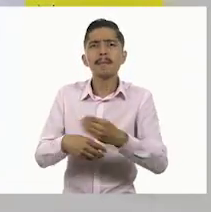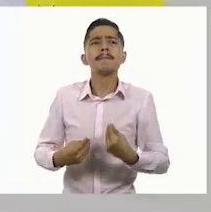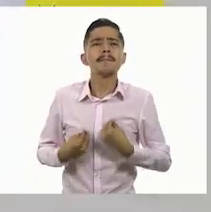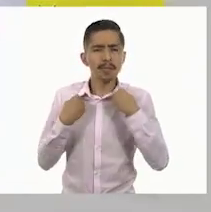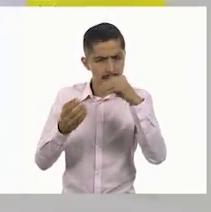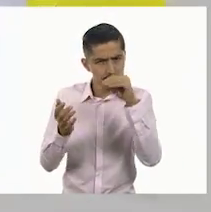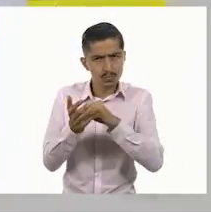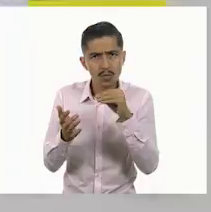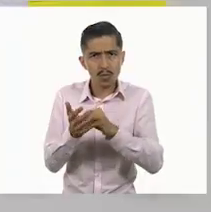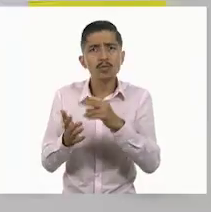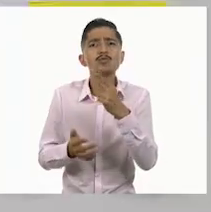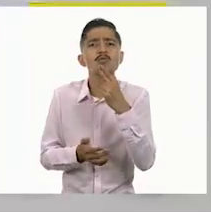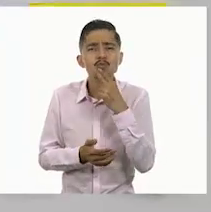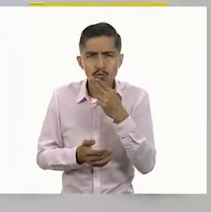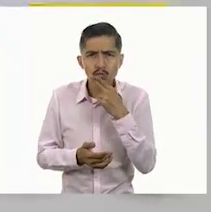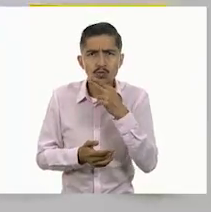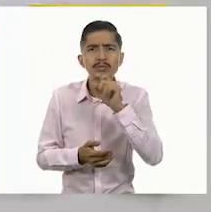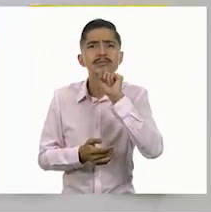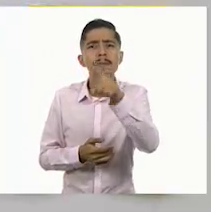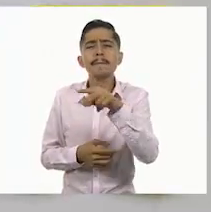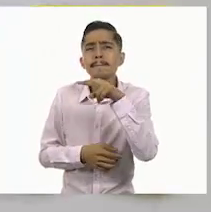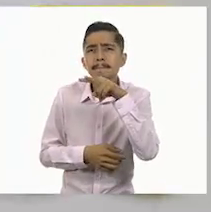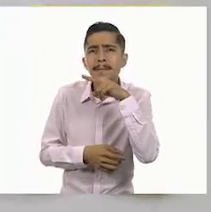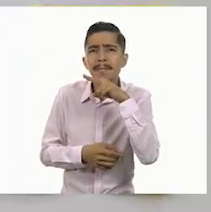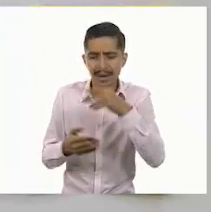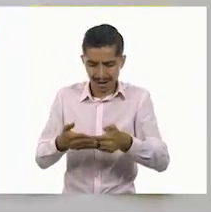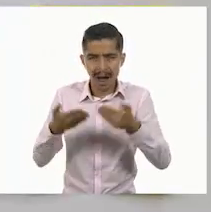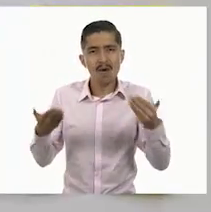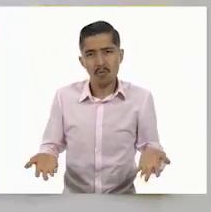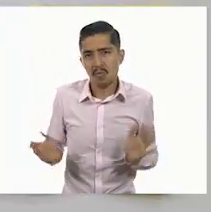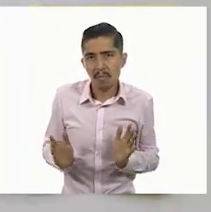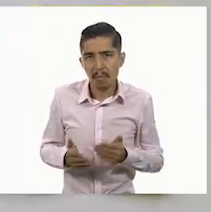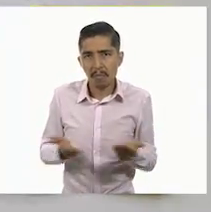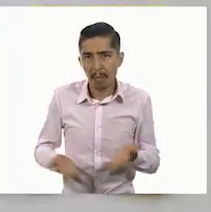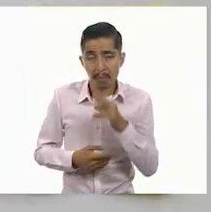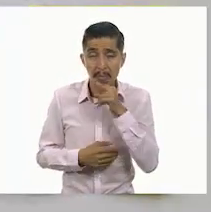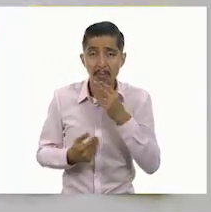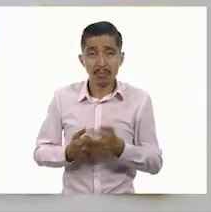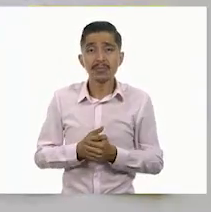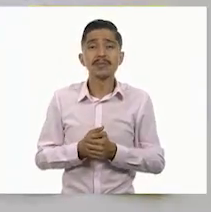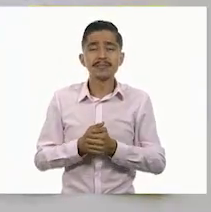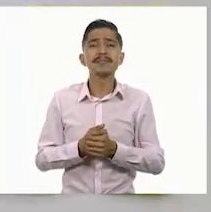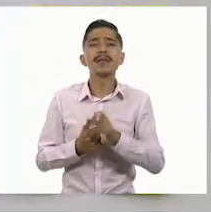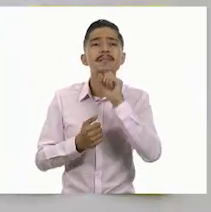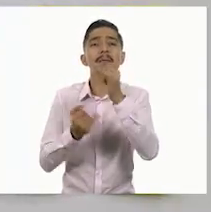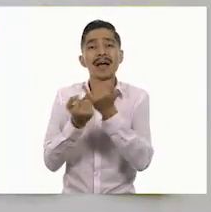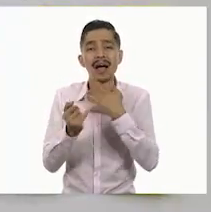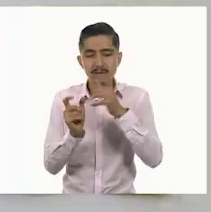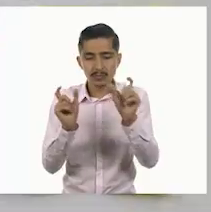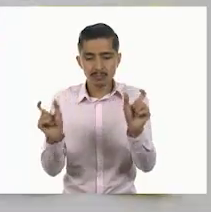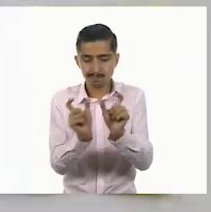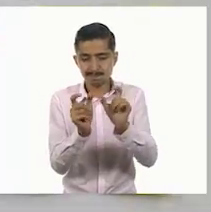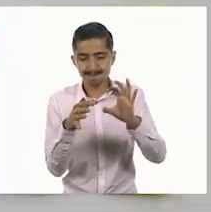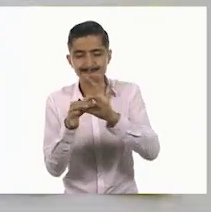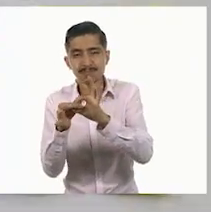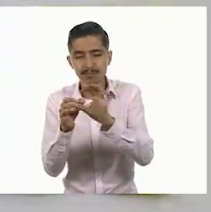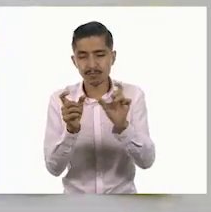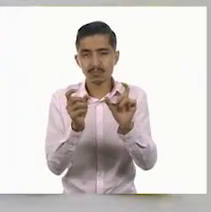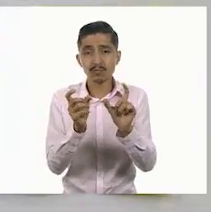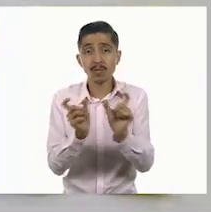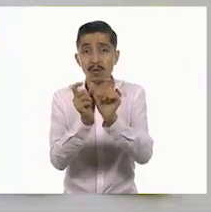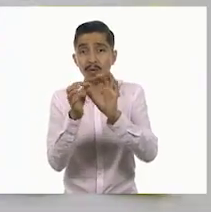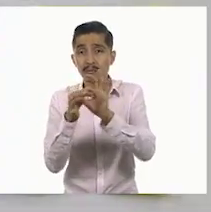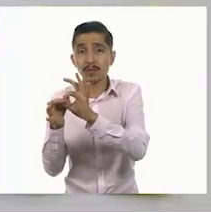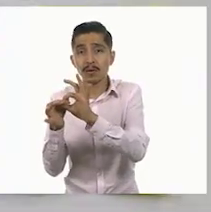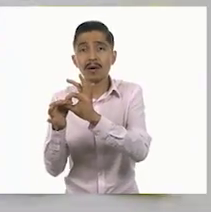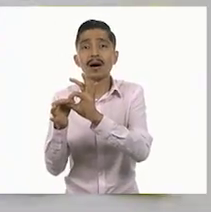pues estamos utilizando también verbos en presente. Y luego tenemos los conectores, María. ¿Cuáles están señalados